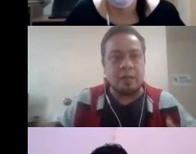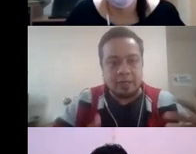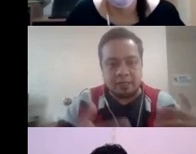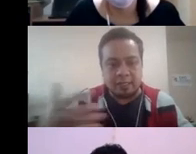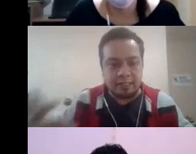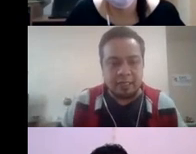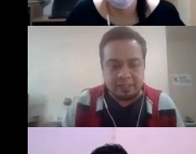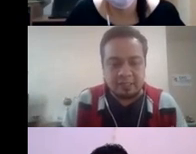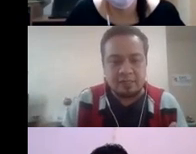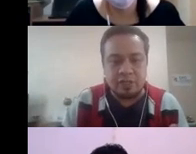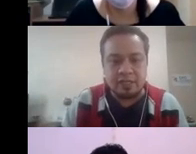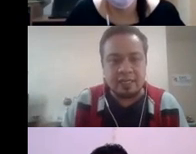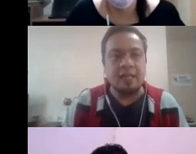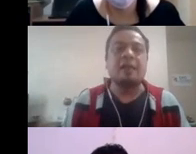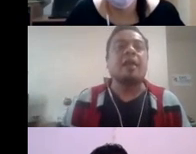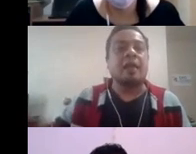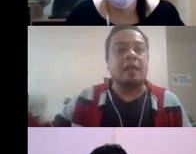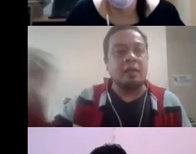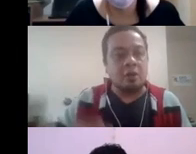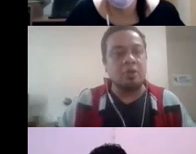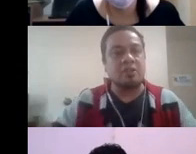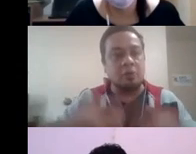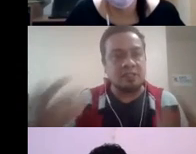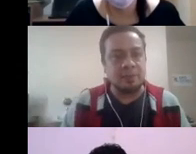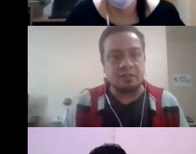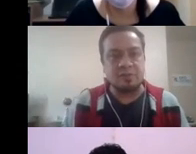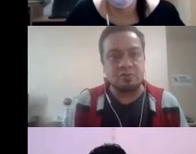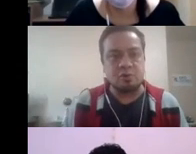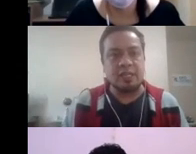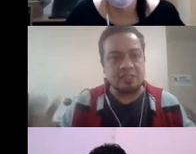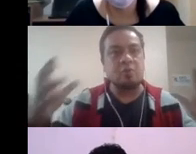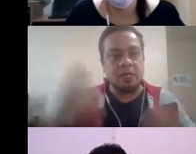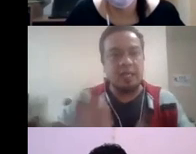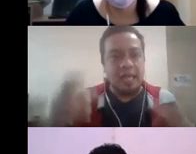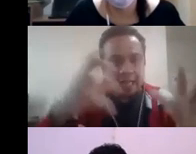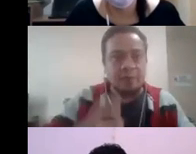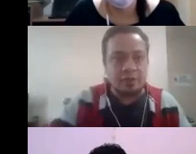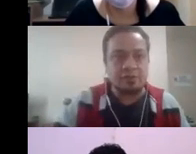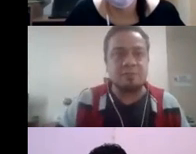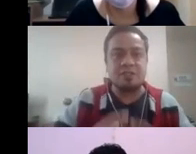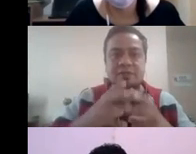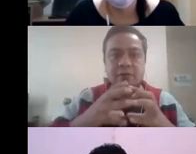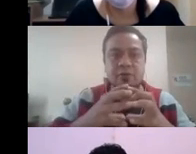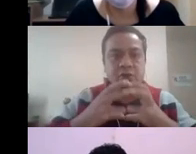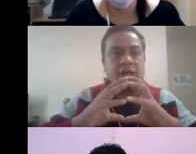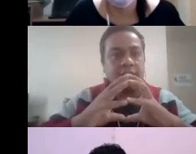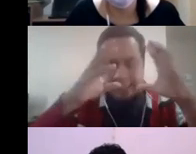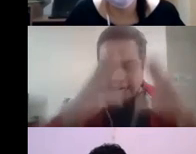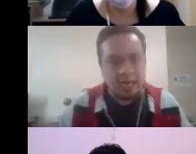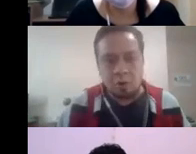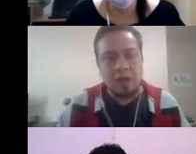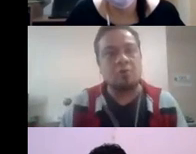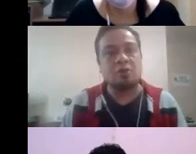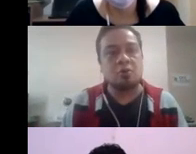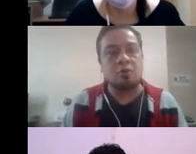PIMUS, aparte técnicamente de ser muy integral, incluye toda esta participación ciudadana sobre elementos específicos